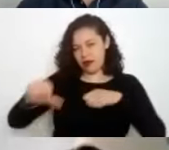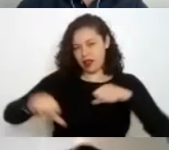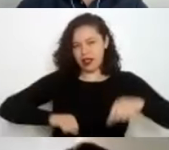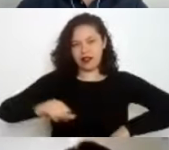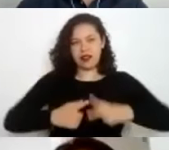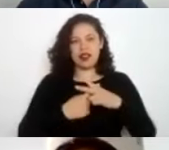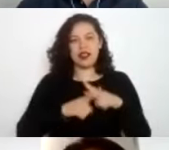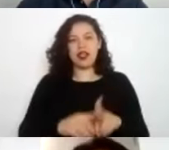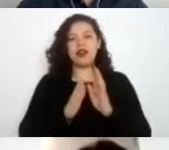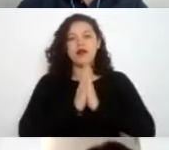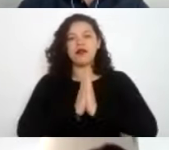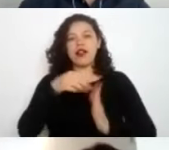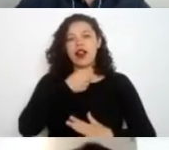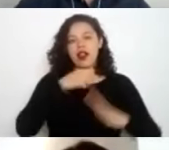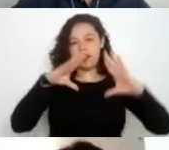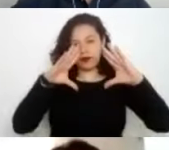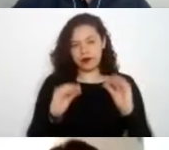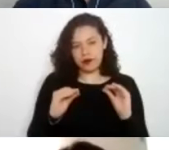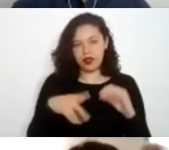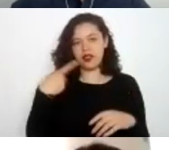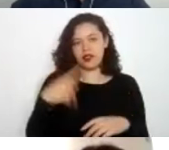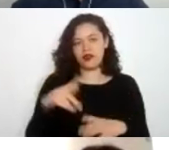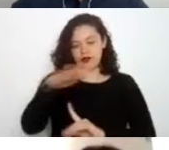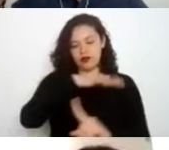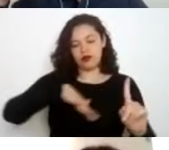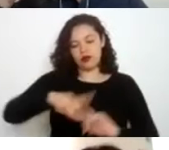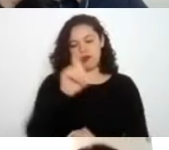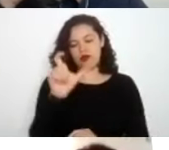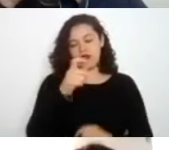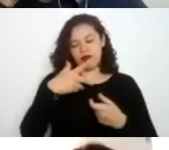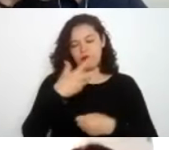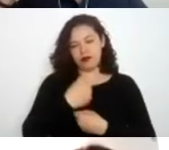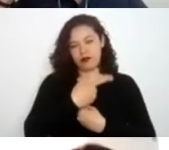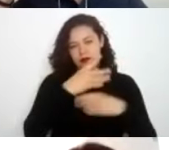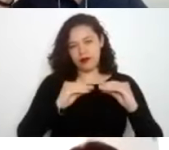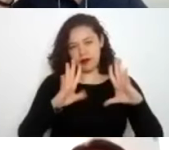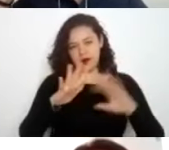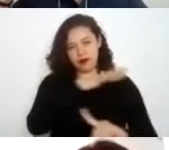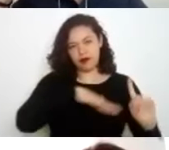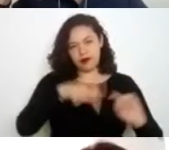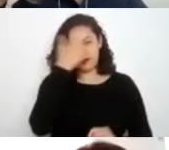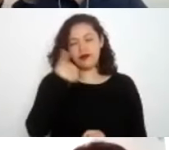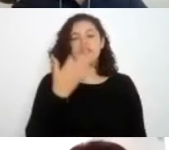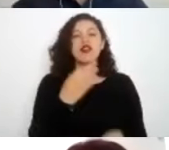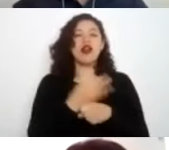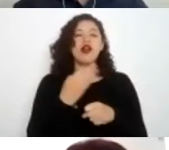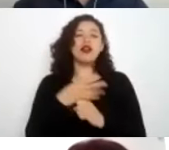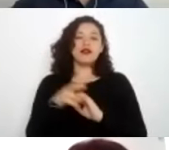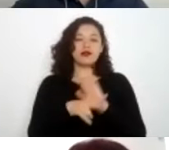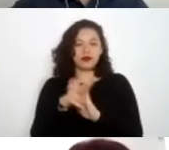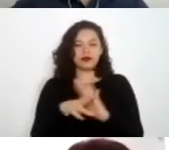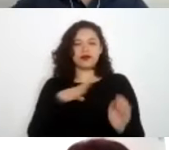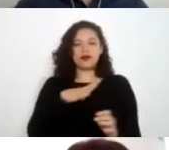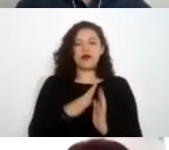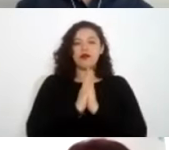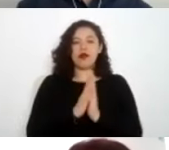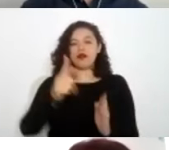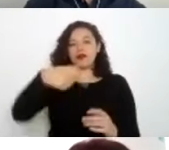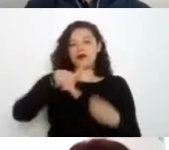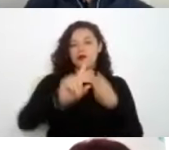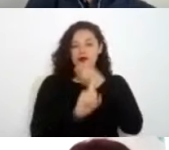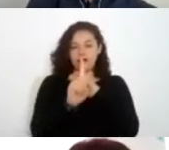favor mantengan sus micrófonos apagados y consideren su ambiente al encender sus cámaras. La sesión está siendo grabada, por lo que les pedimos que si tienen